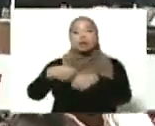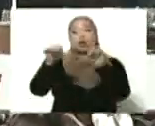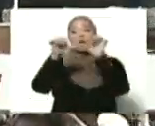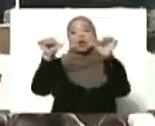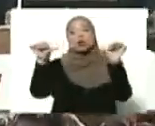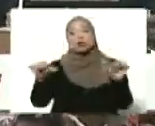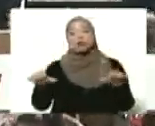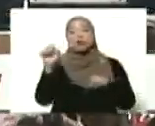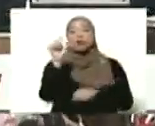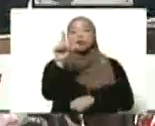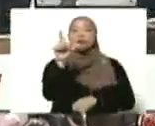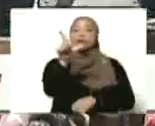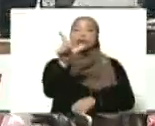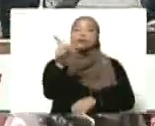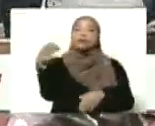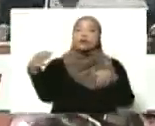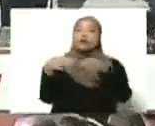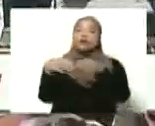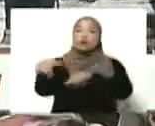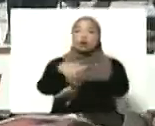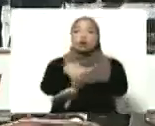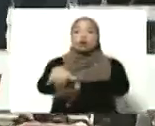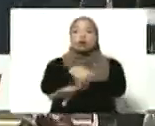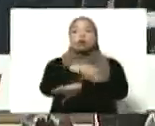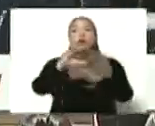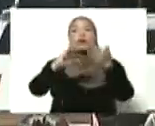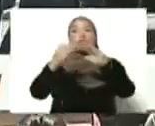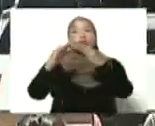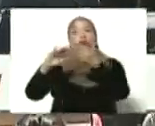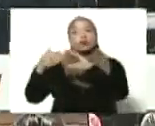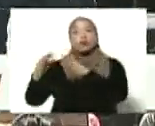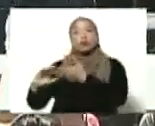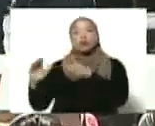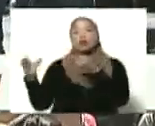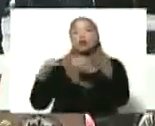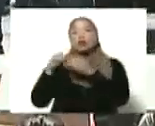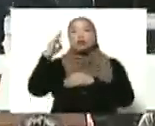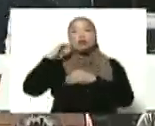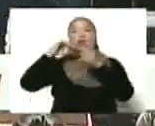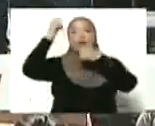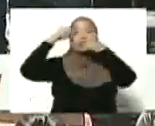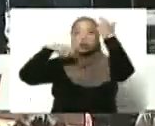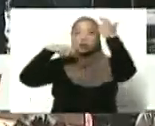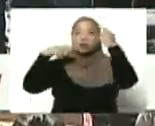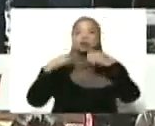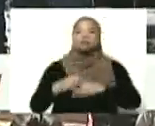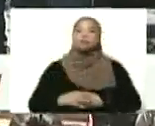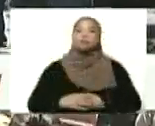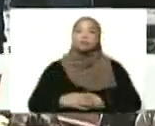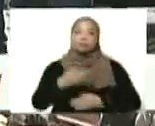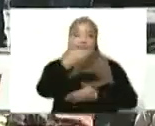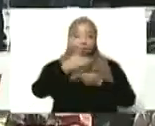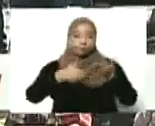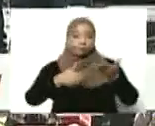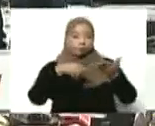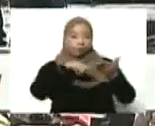del partido para los equipos de calle, de comunidad y de VC. Aquí están las tareas